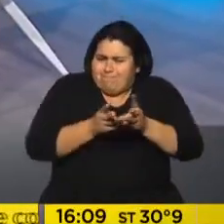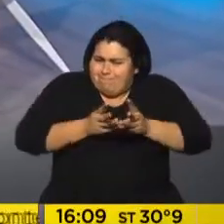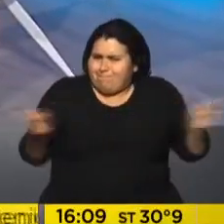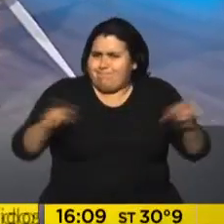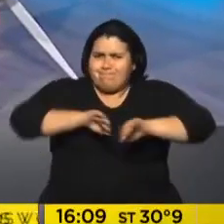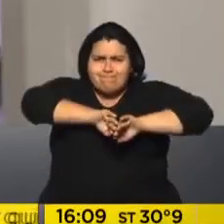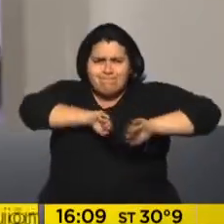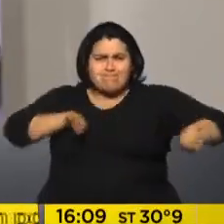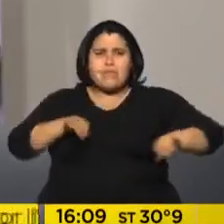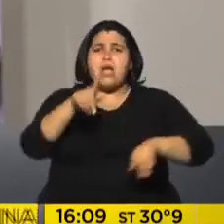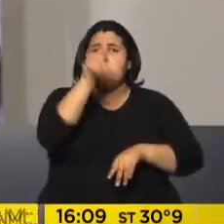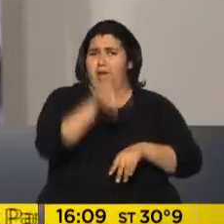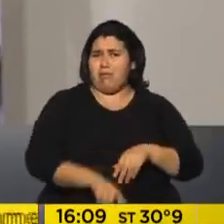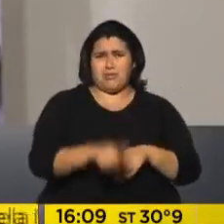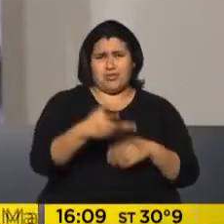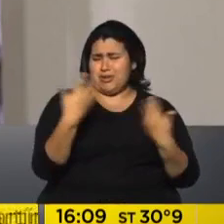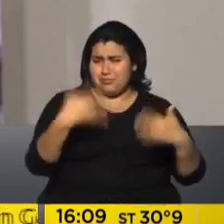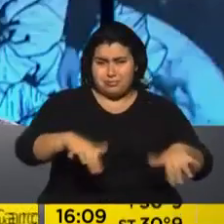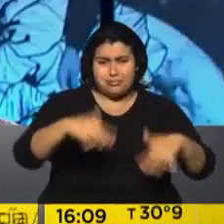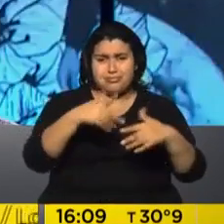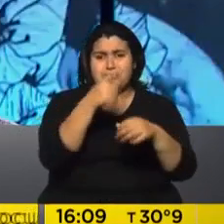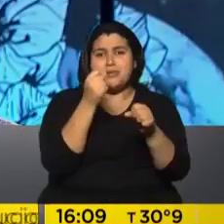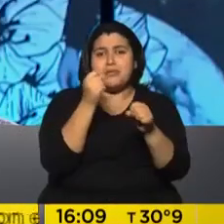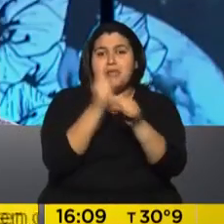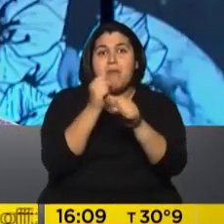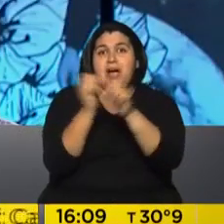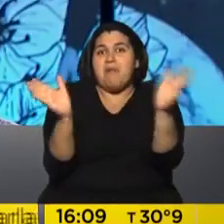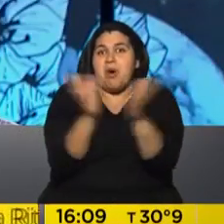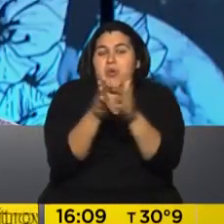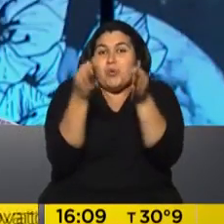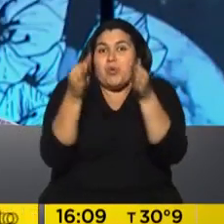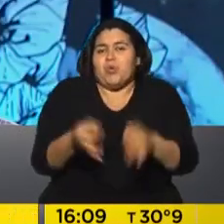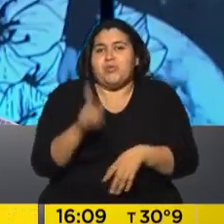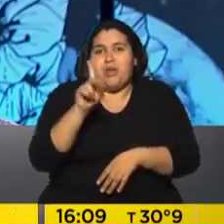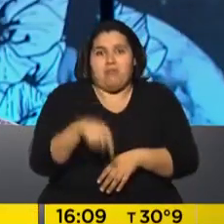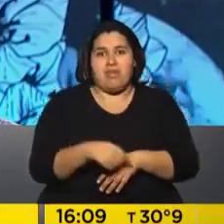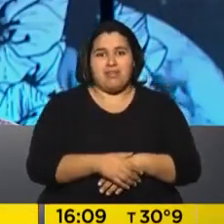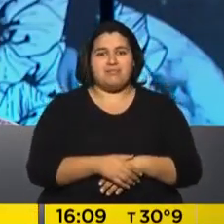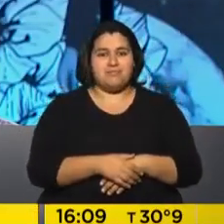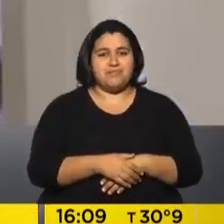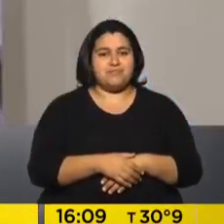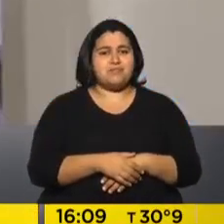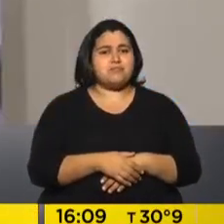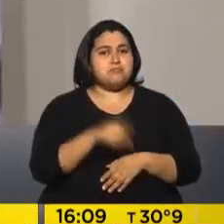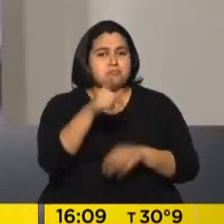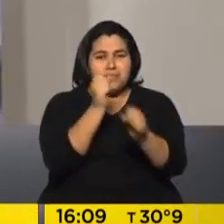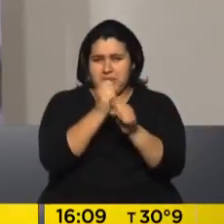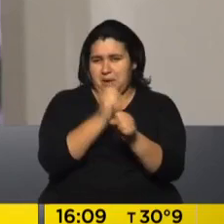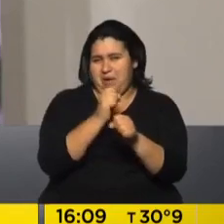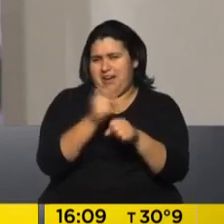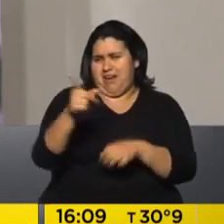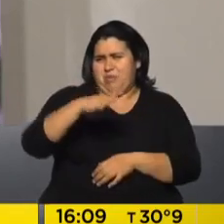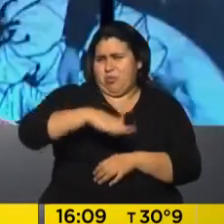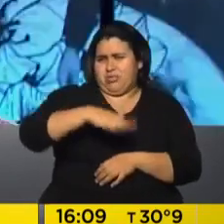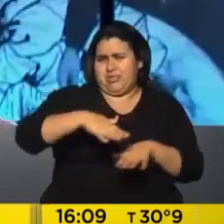mantenías con una persona con la que además también trabajabas. Sí, era todo, bueno, para mí. Empezaste a trabajar vos de muy chiquita